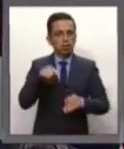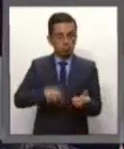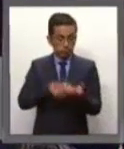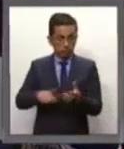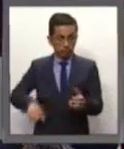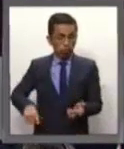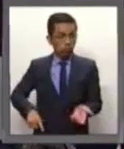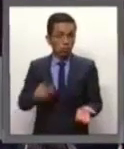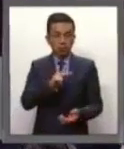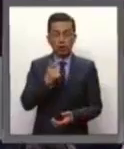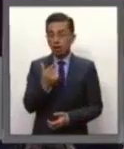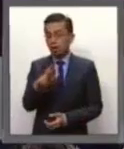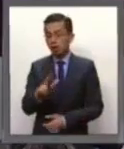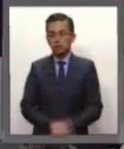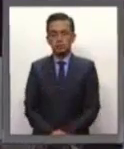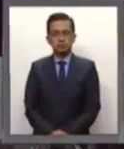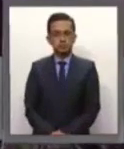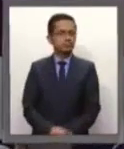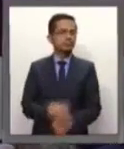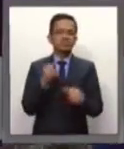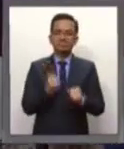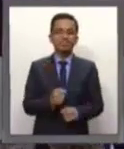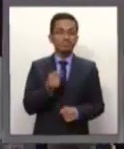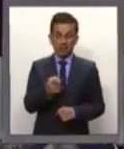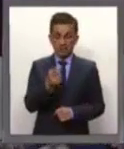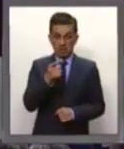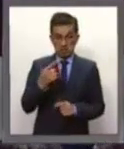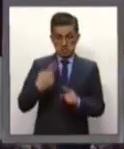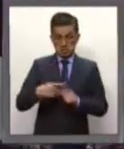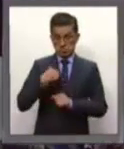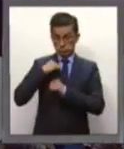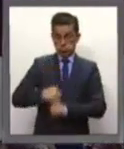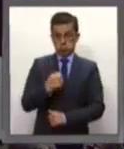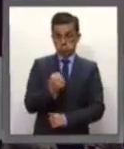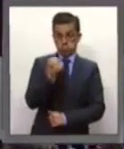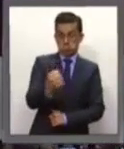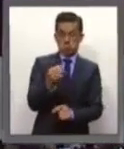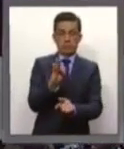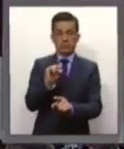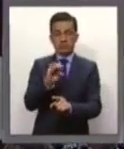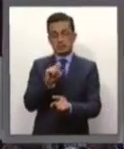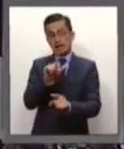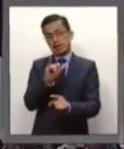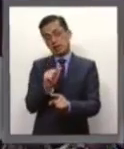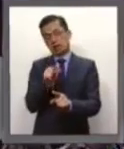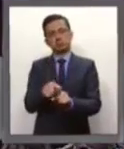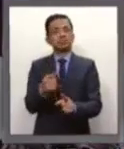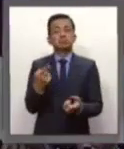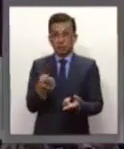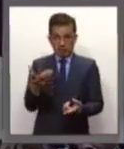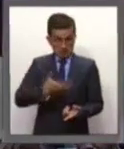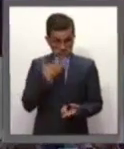no va a hacer lo que le corresponde, no vamos a ver un